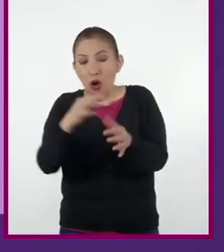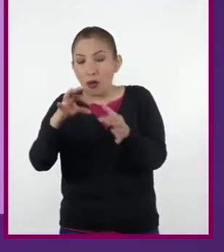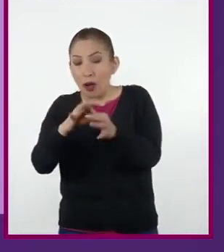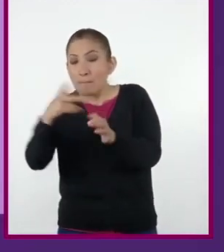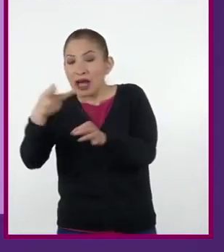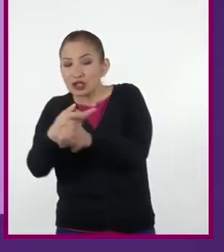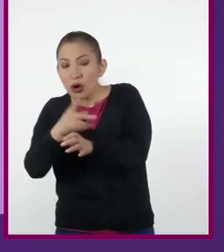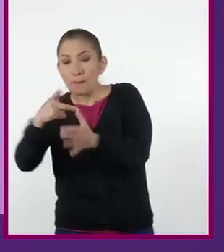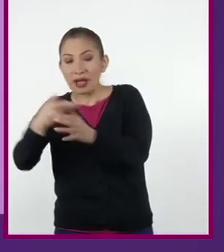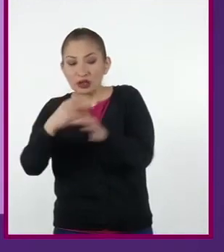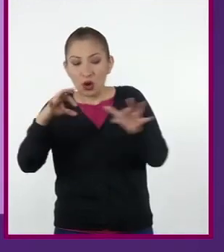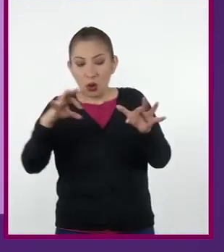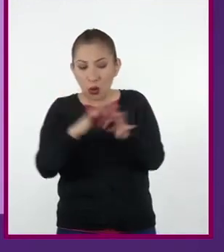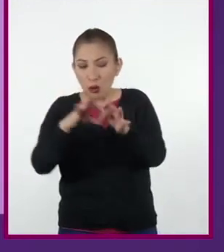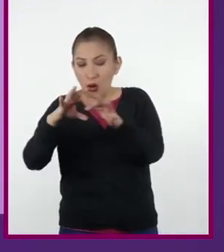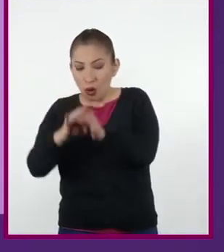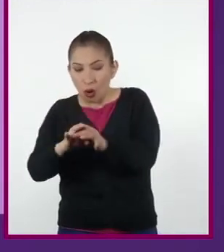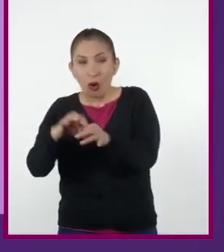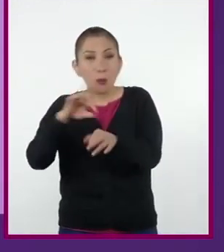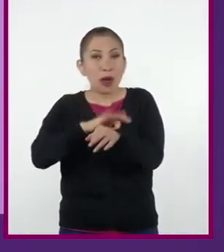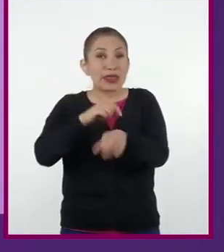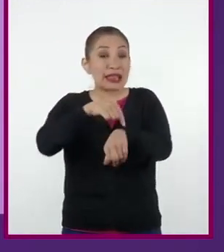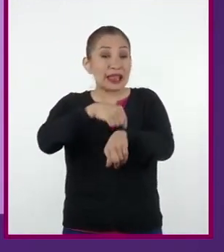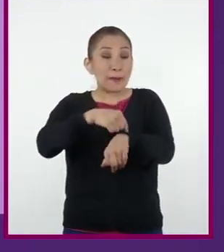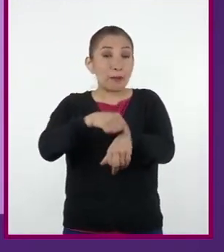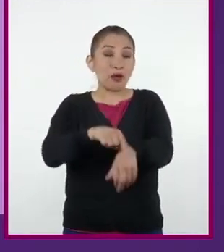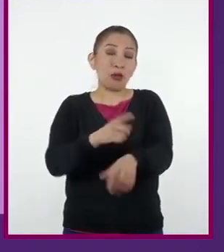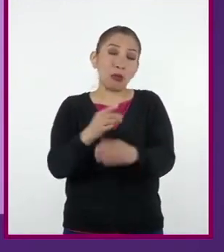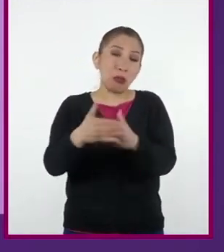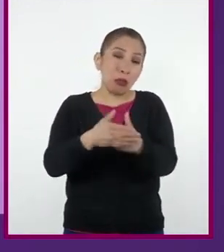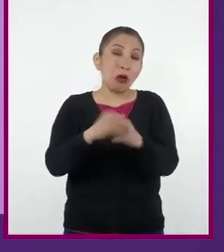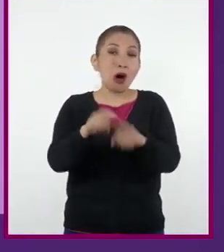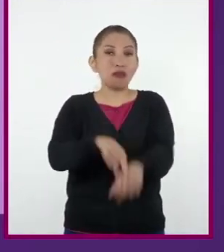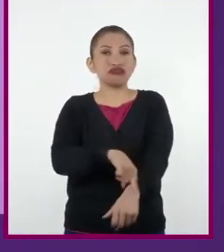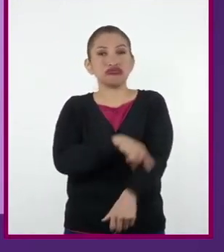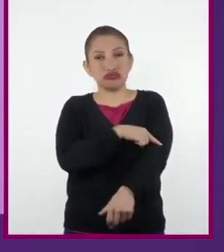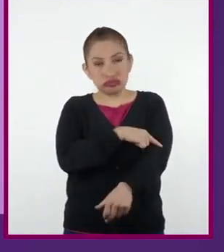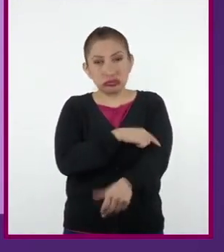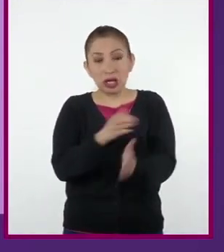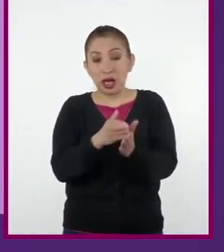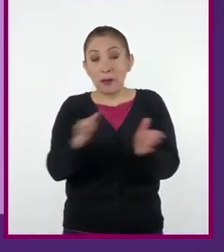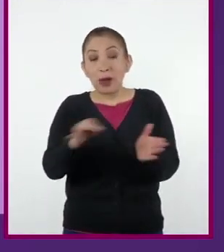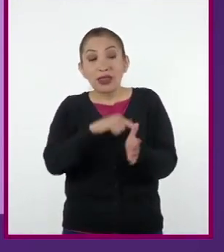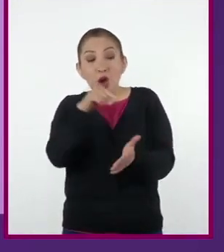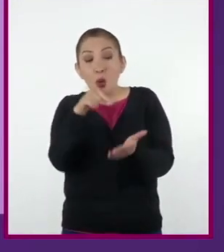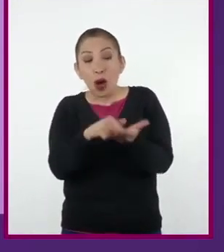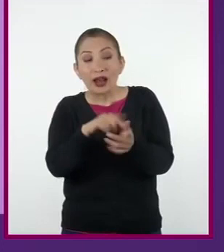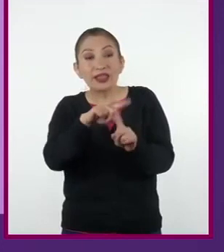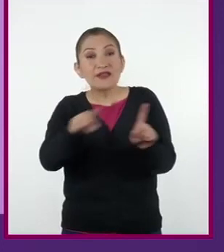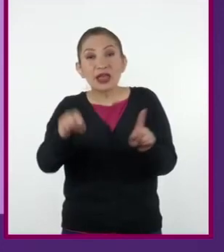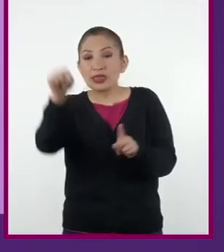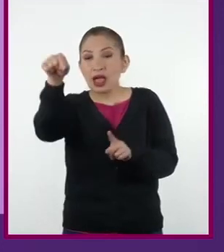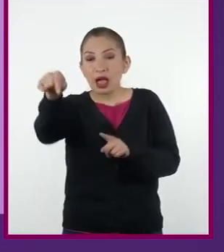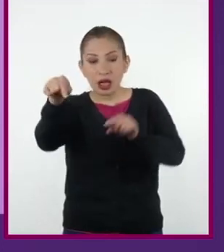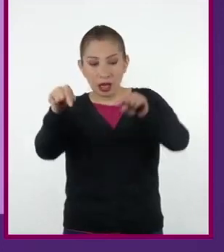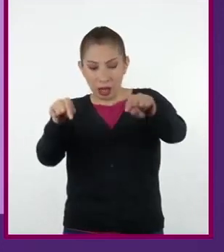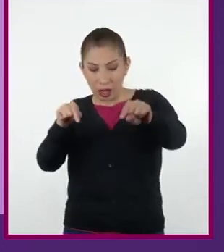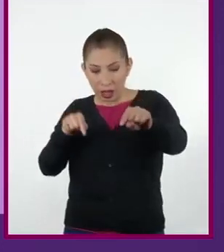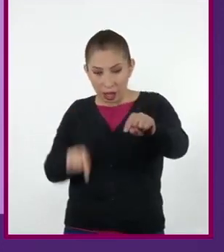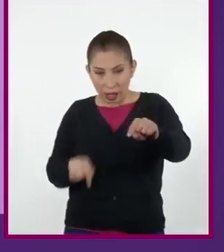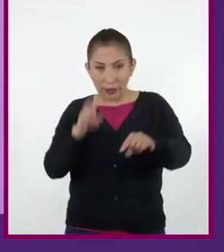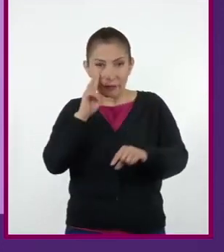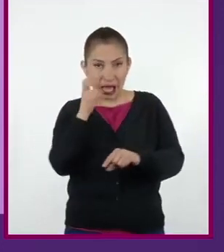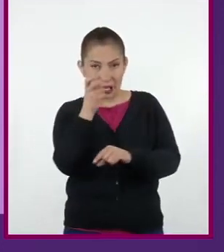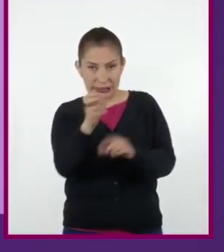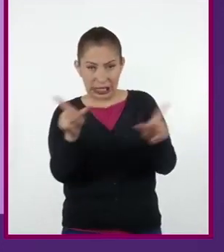sí. Puede durar poco o mucho tiempo. Además, puede suceder en lugares distintos. Observen